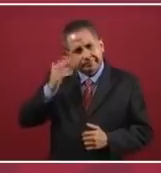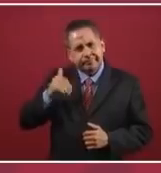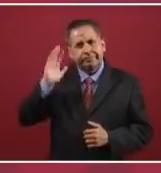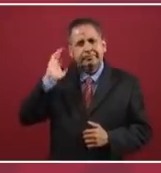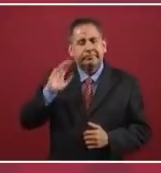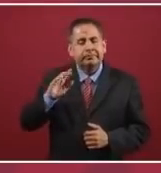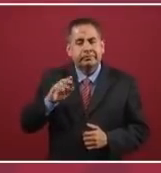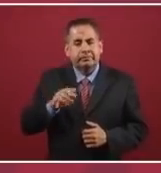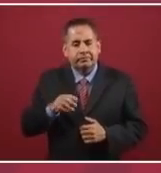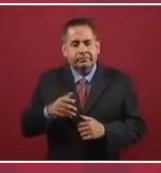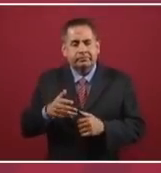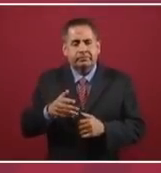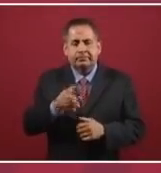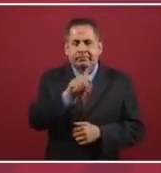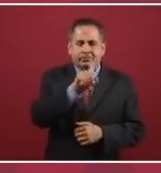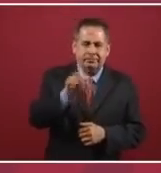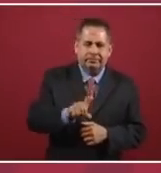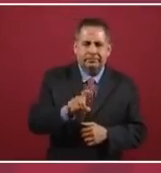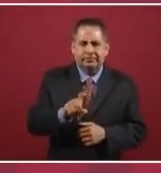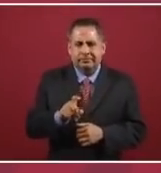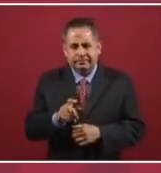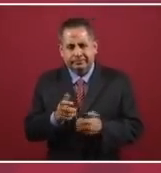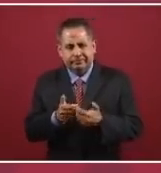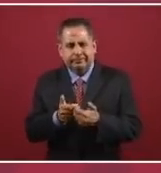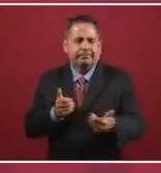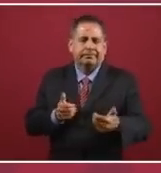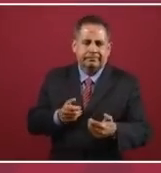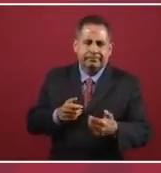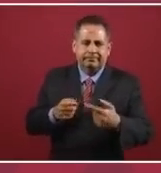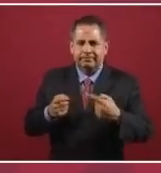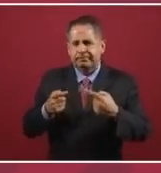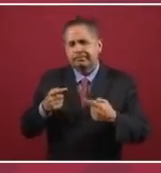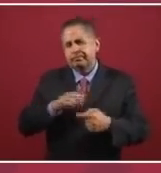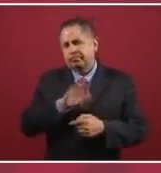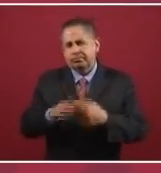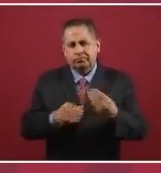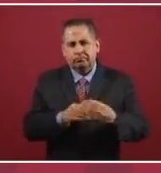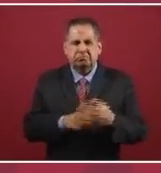la separación de Texas y la intervención estadounidense,